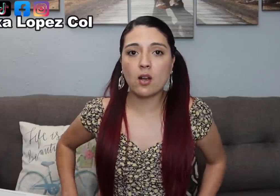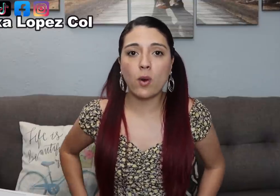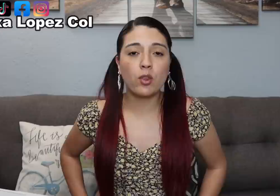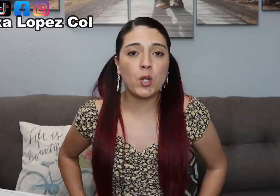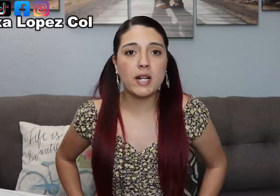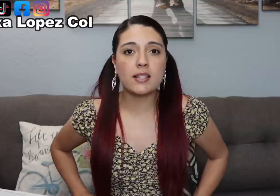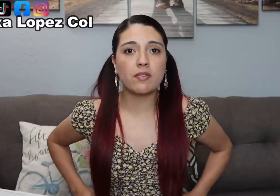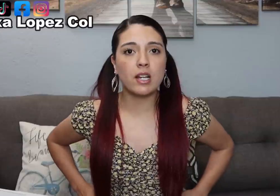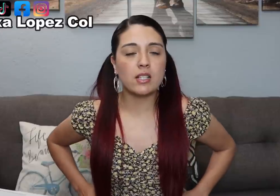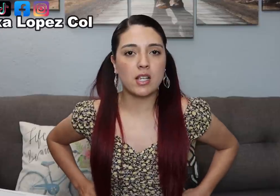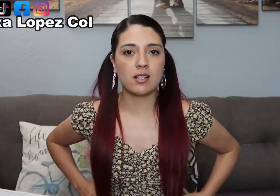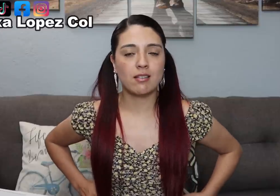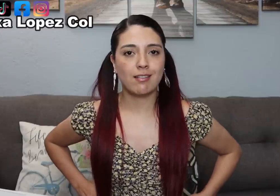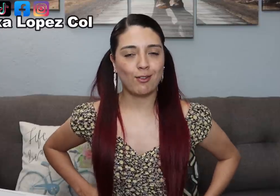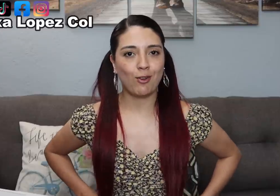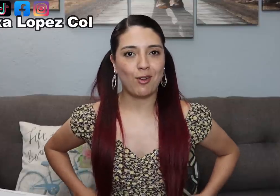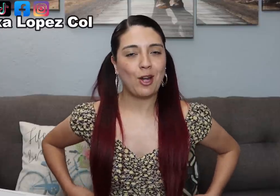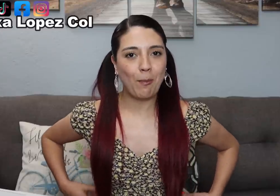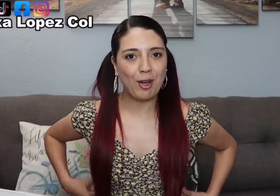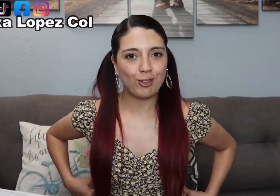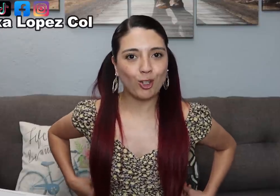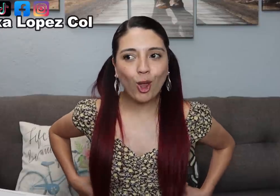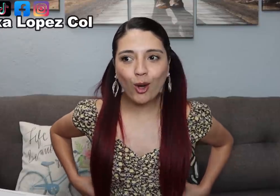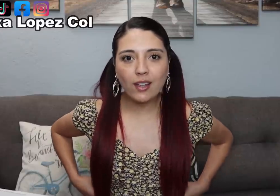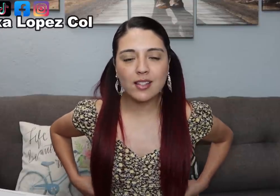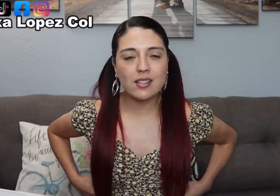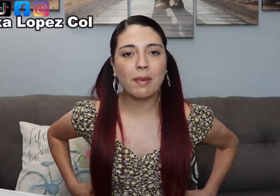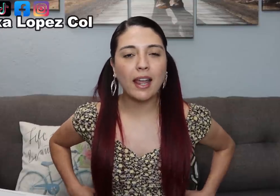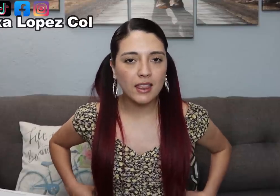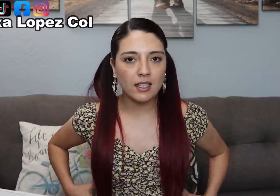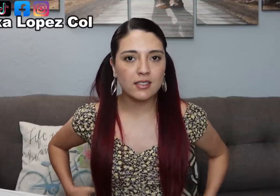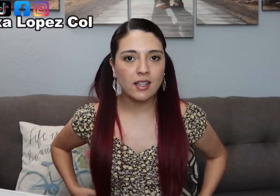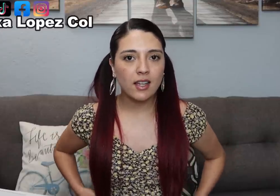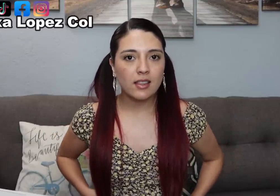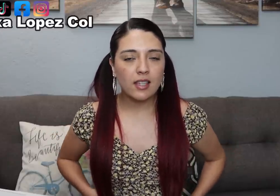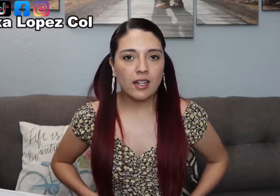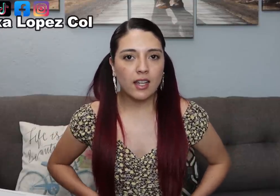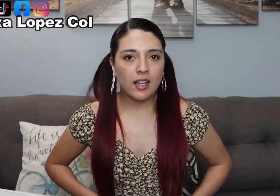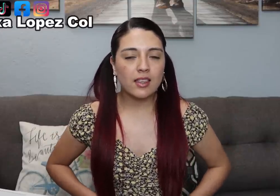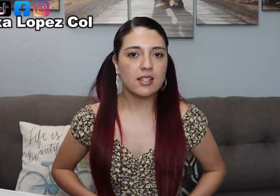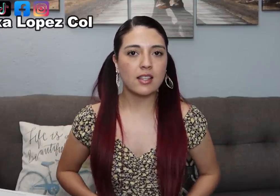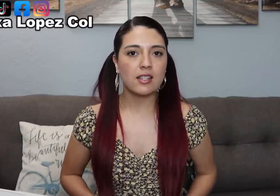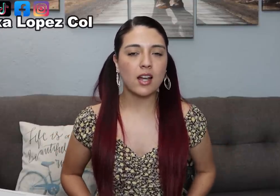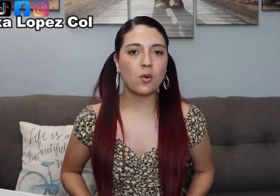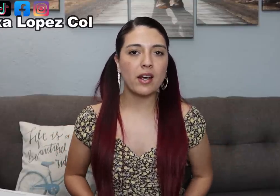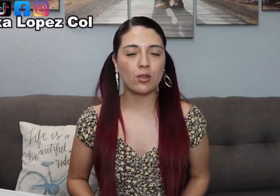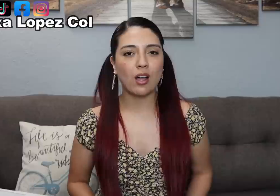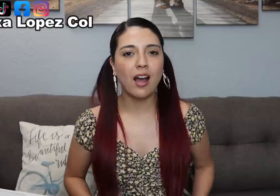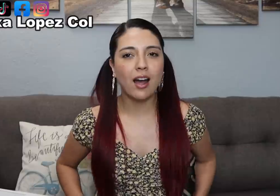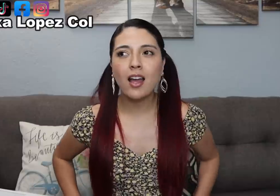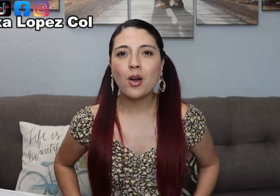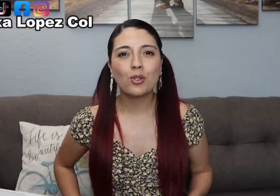estar en desacuerdo y no van a estar felices. Lo peor de todo es que este Meléndez tiene descendencia